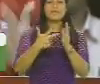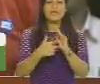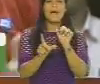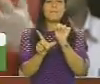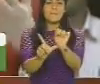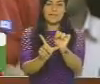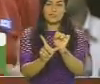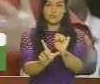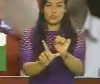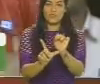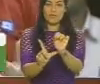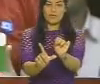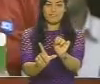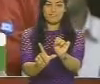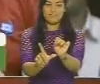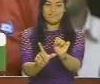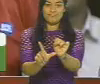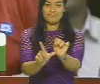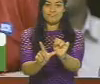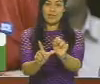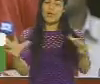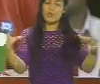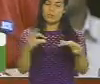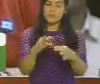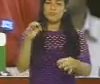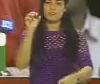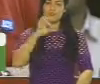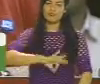el Partido Socialista Unido de Venezuela